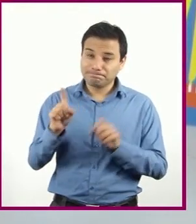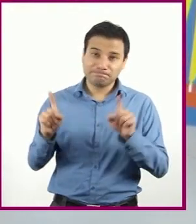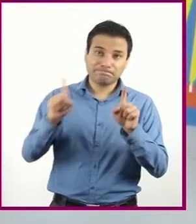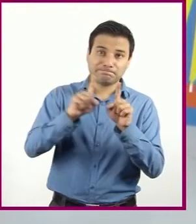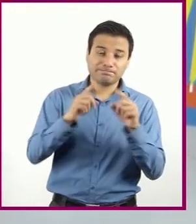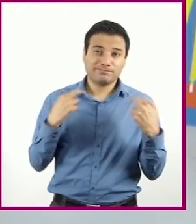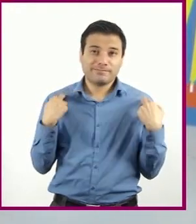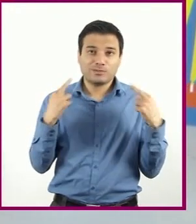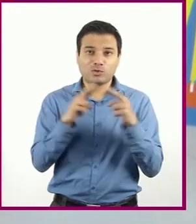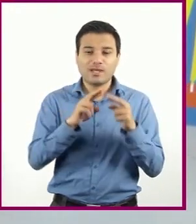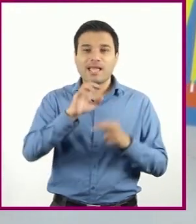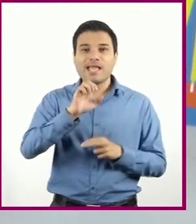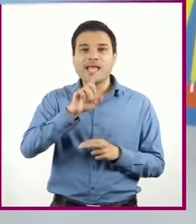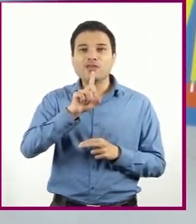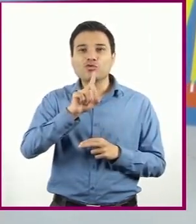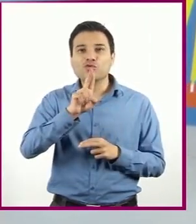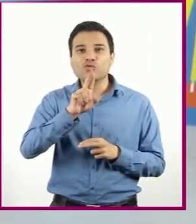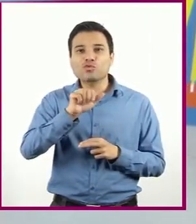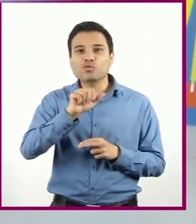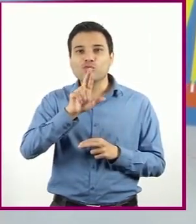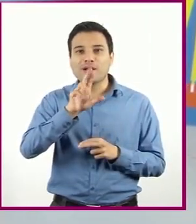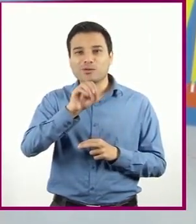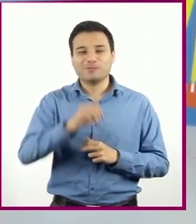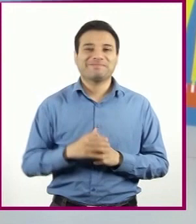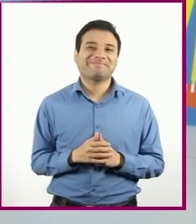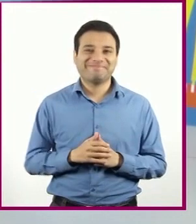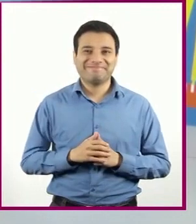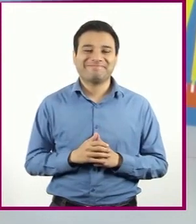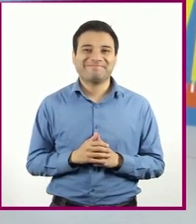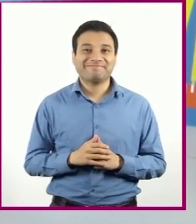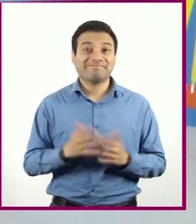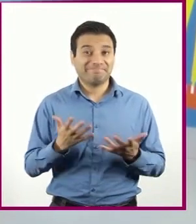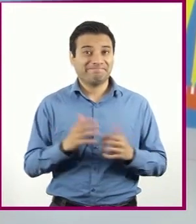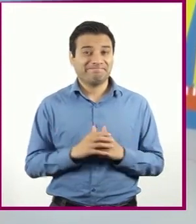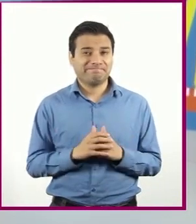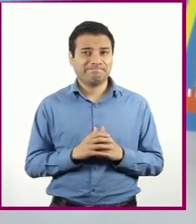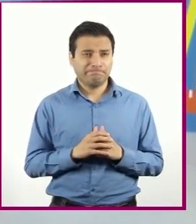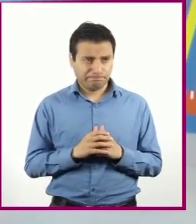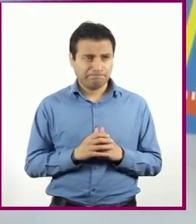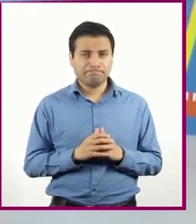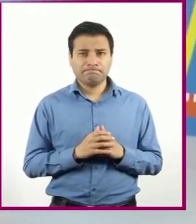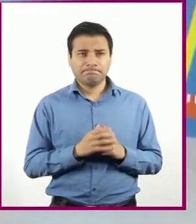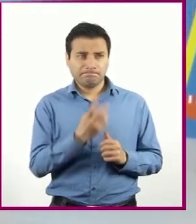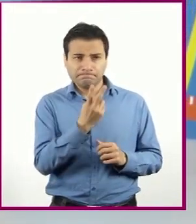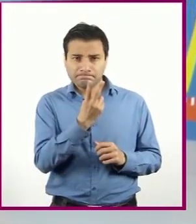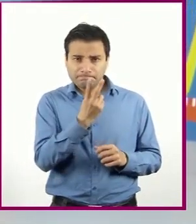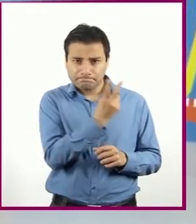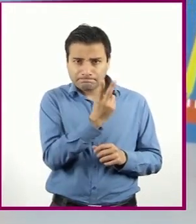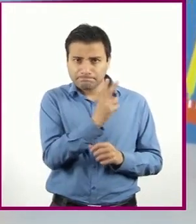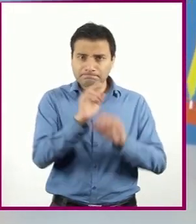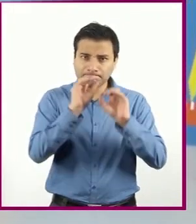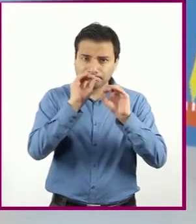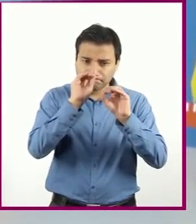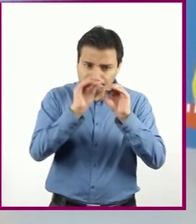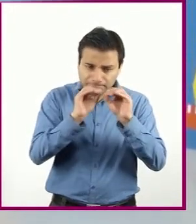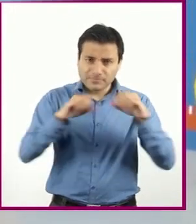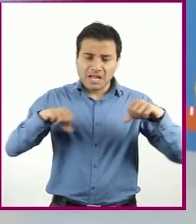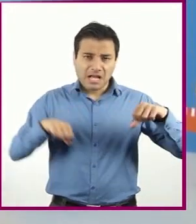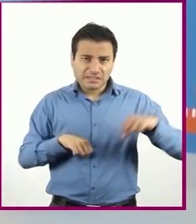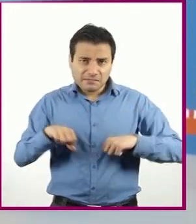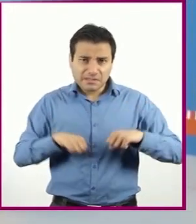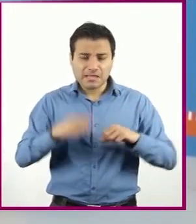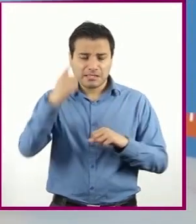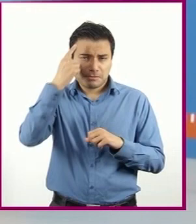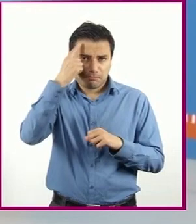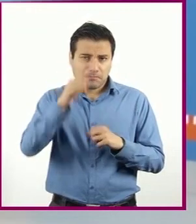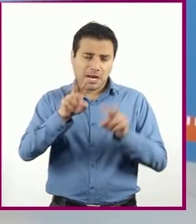el maestro Eduardo Mendoza Camacho. Juntos diseñamos las actividades que pensamos les ayudarán a comprender